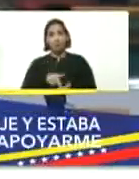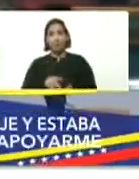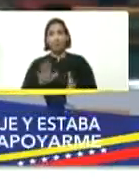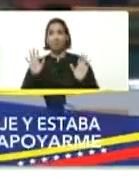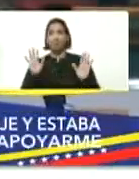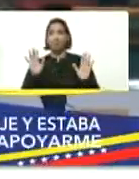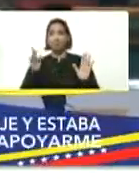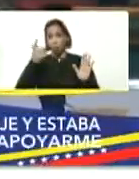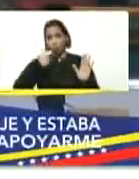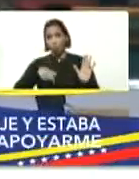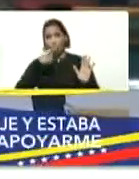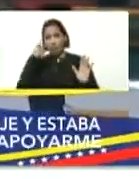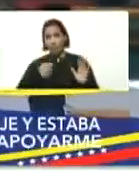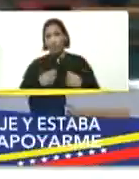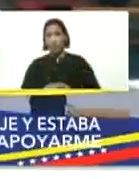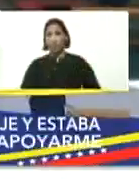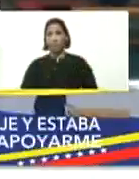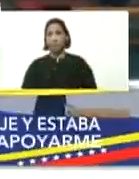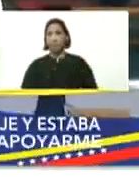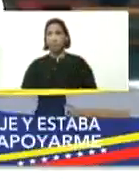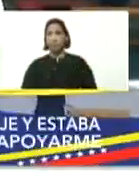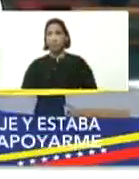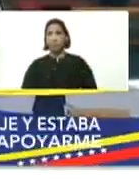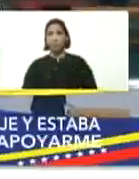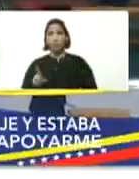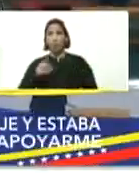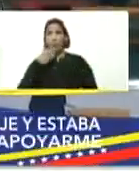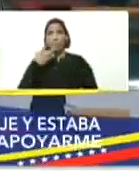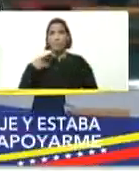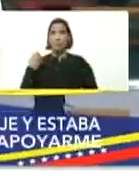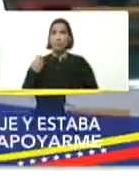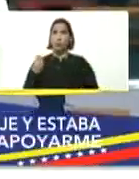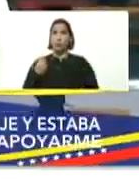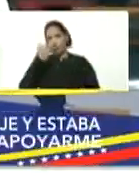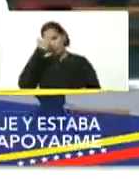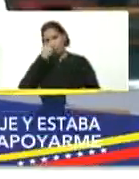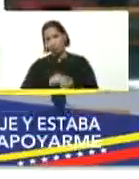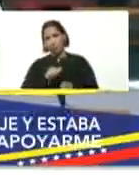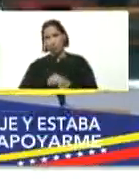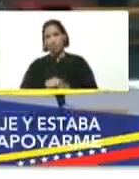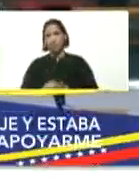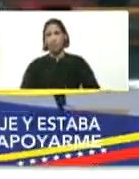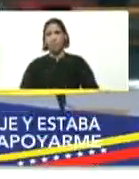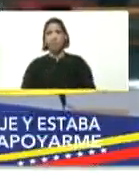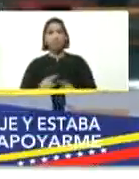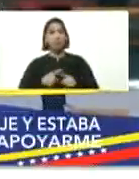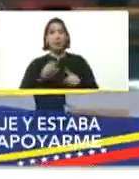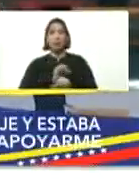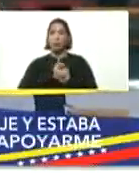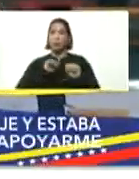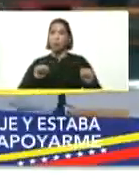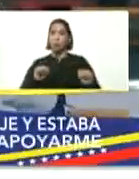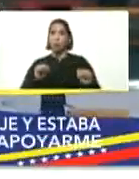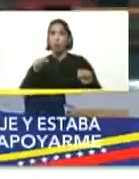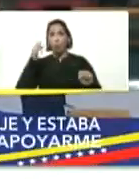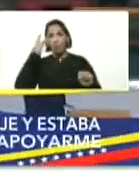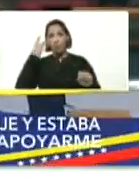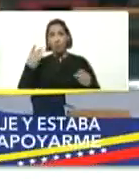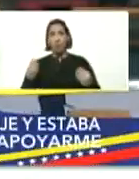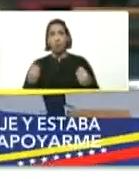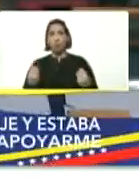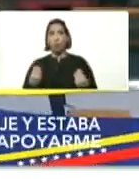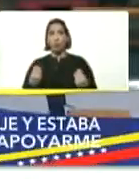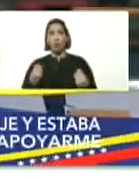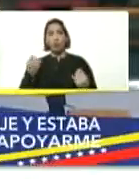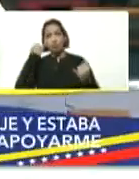este hombre que no presume de brutalidad, pero tampoco presume de